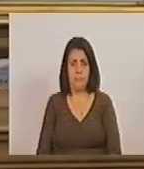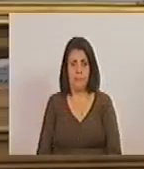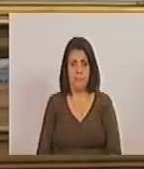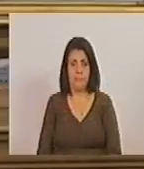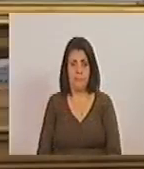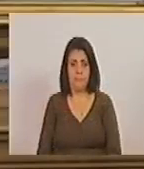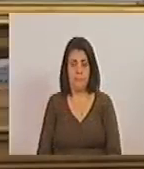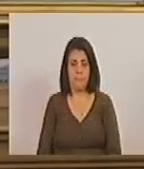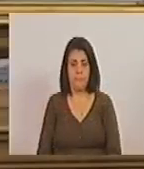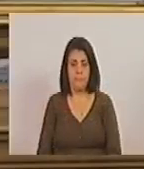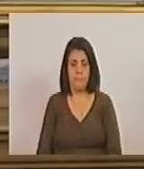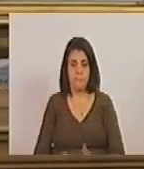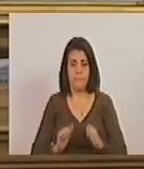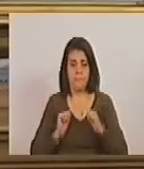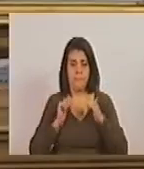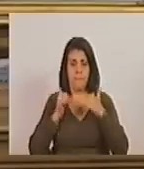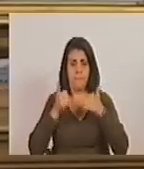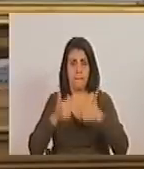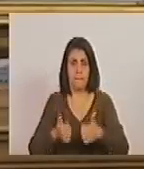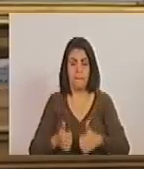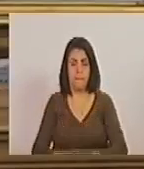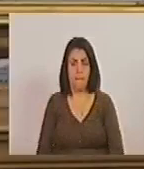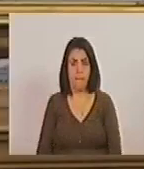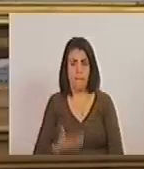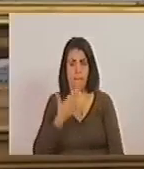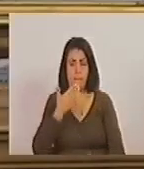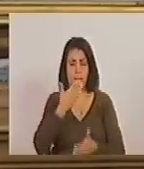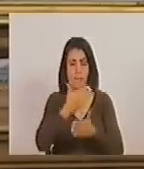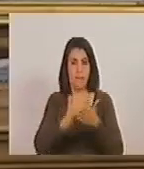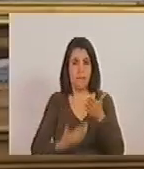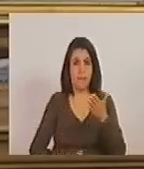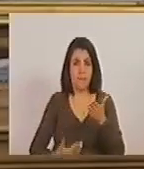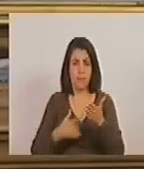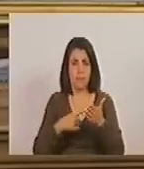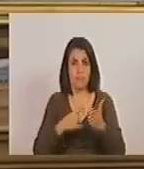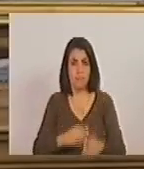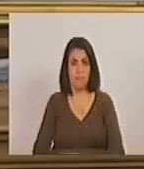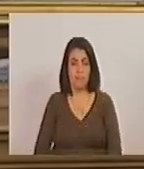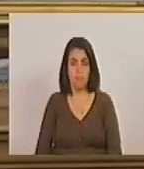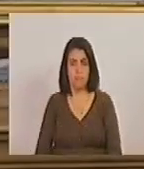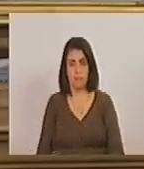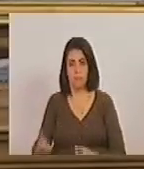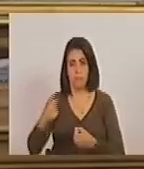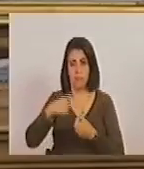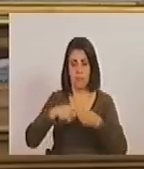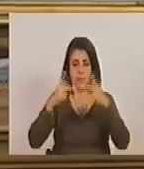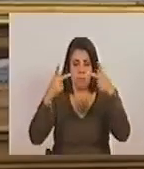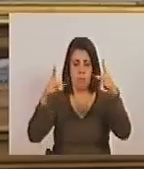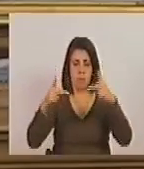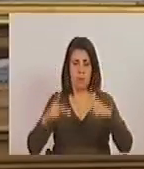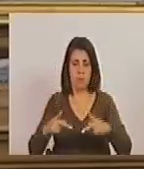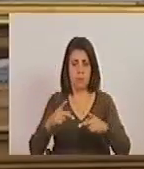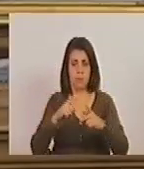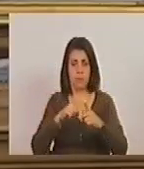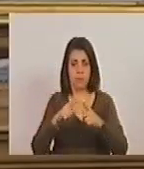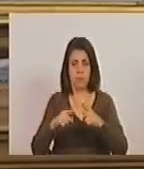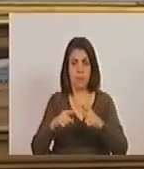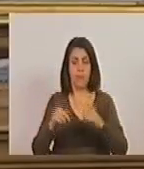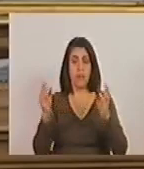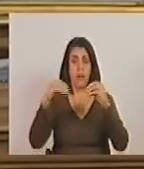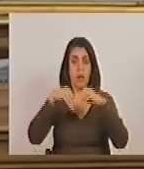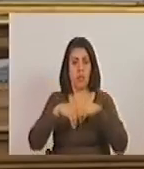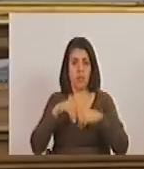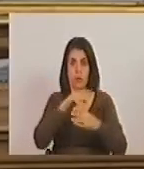Voy a iniciar con la propuesta de agregar un párrafo o unas líneas en el